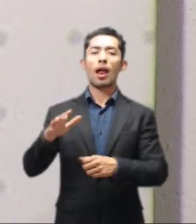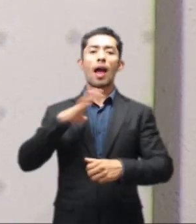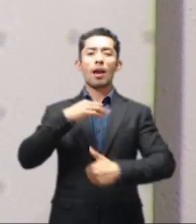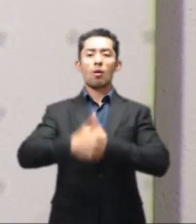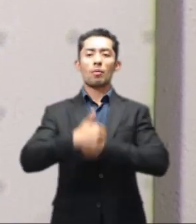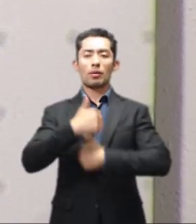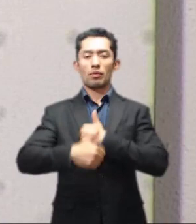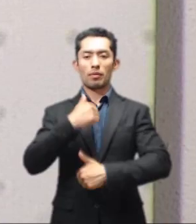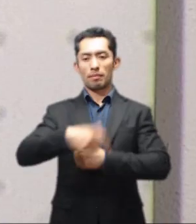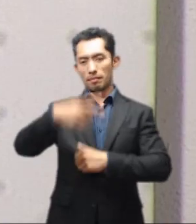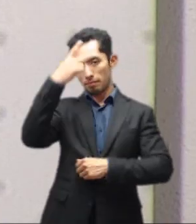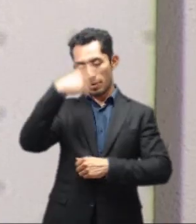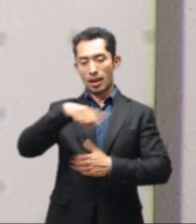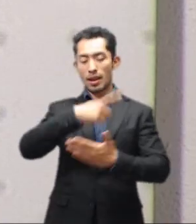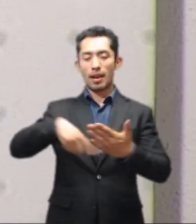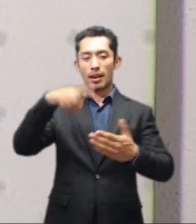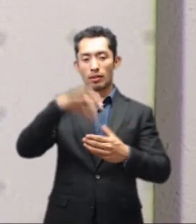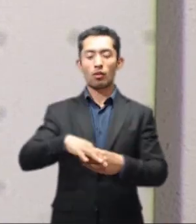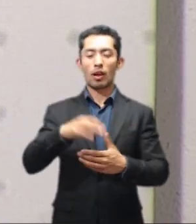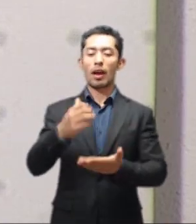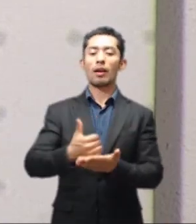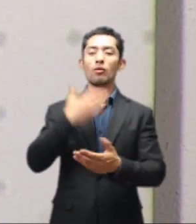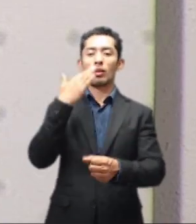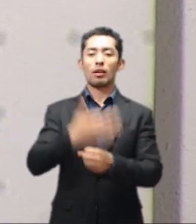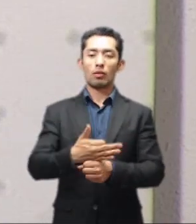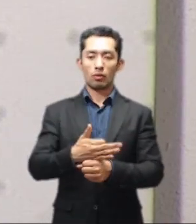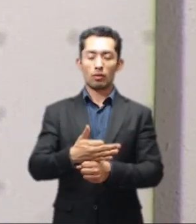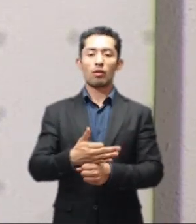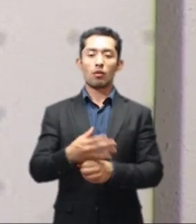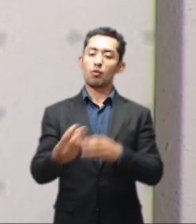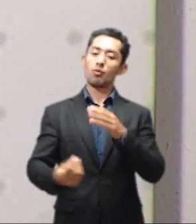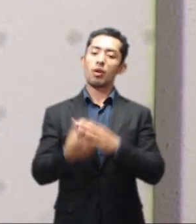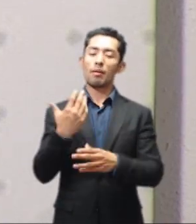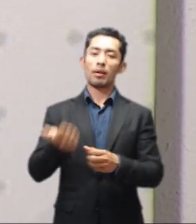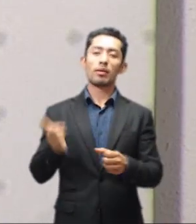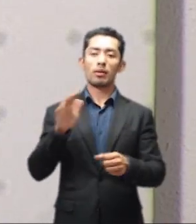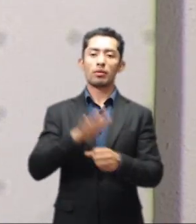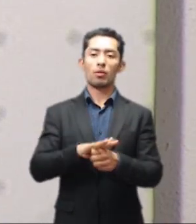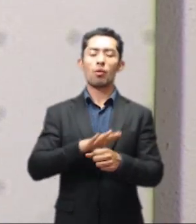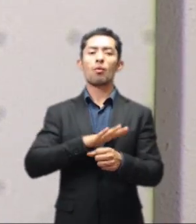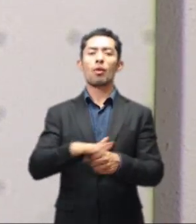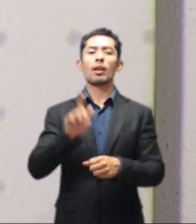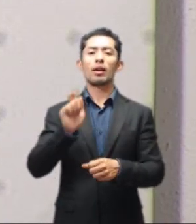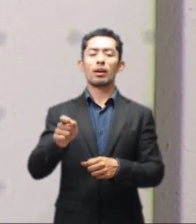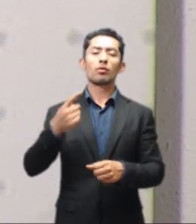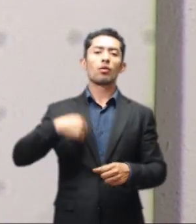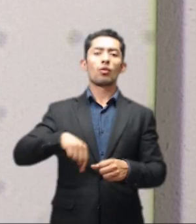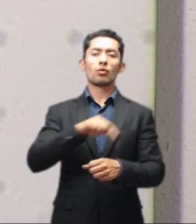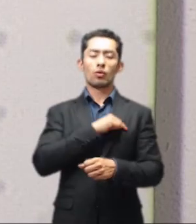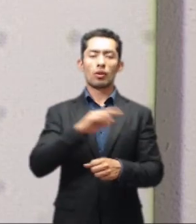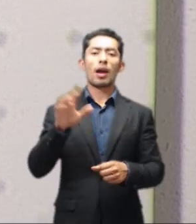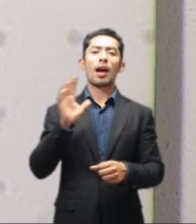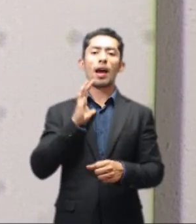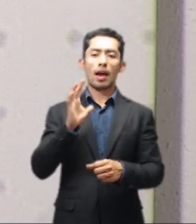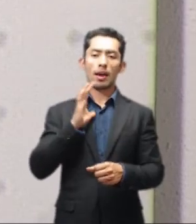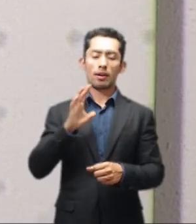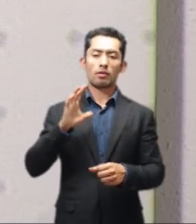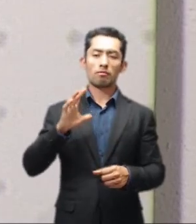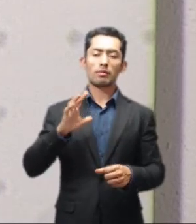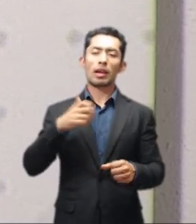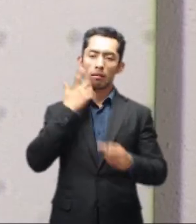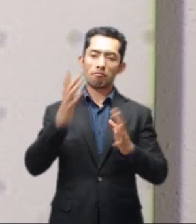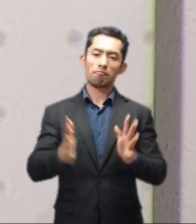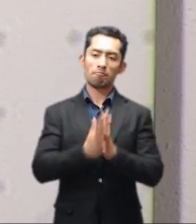petición para la elección de nuestro ayuntamiento la nueva administración somos desde los que estamos queriendo